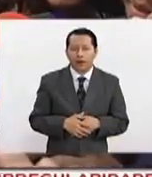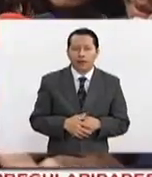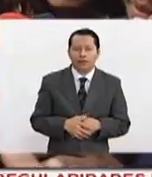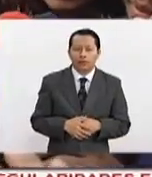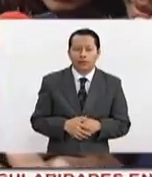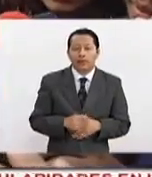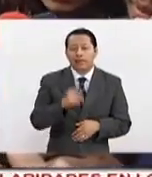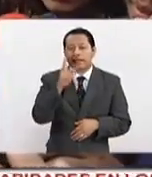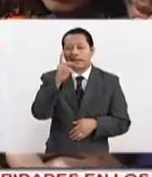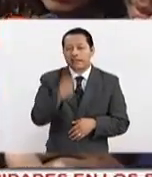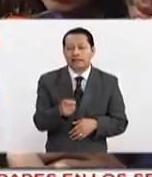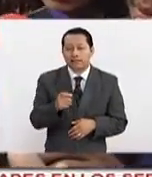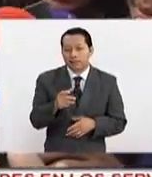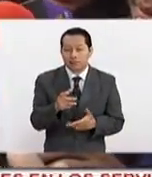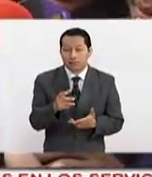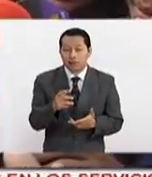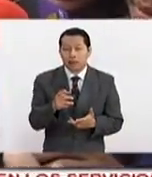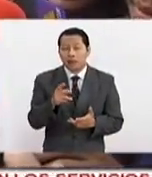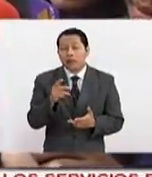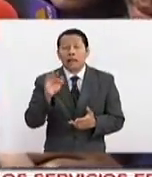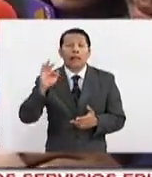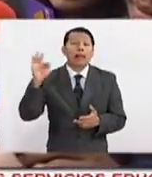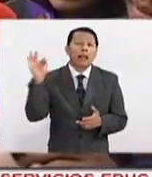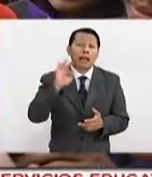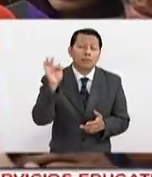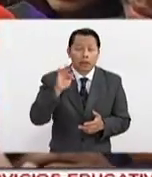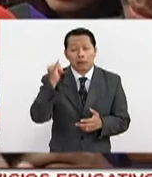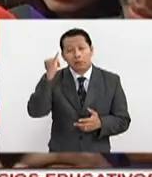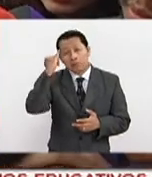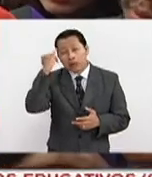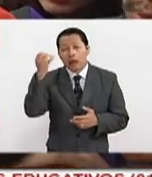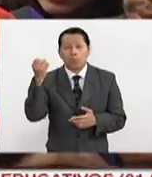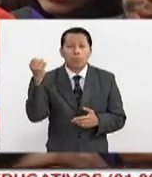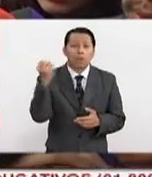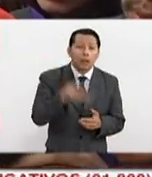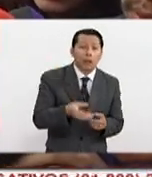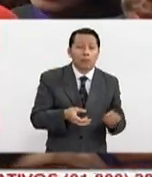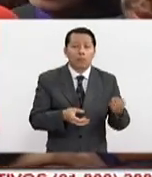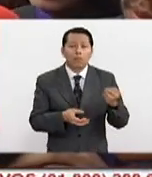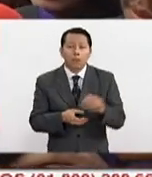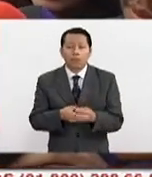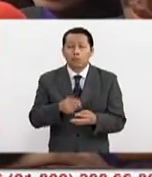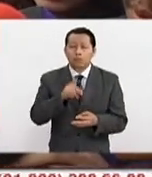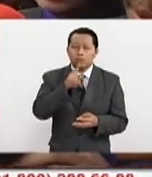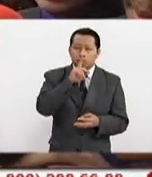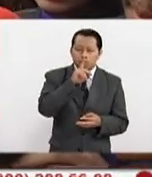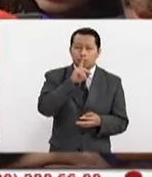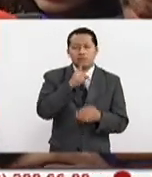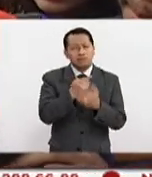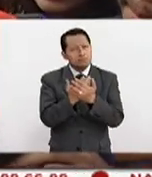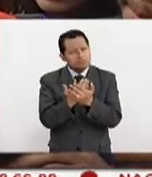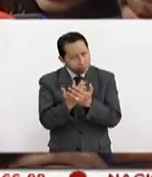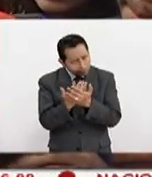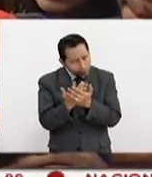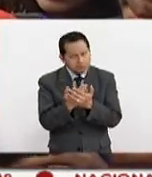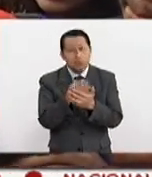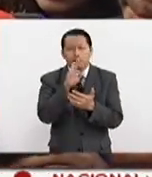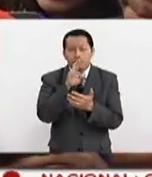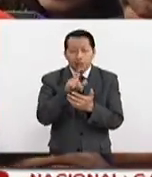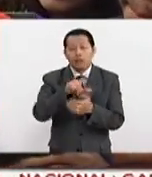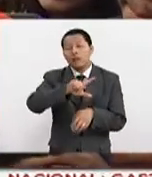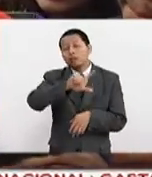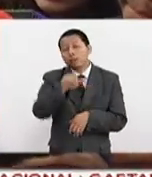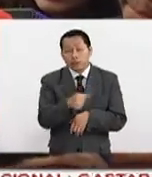No estamos hablando en supuestos, ni queremos hacer especulaciones de algo que no ha sucedido. Vamos a esperar y después fijaremos